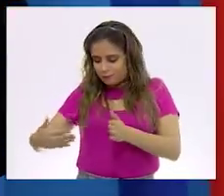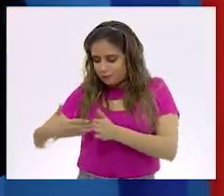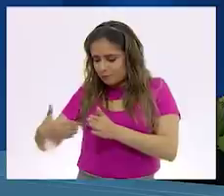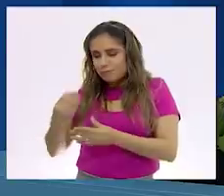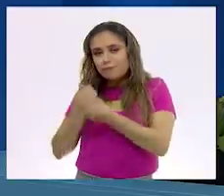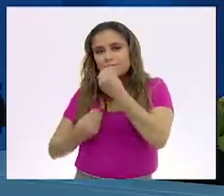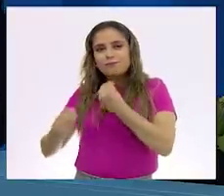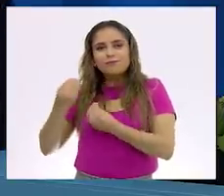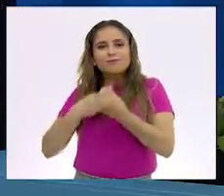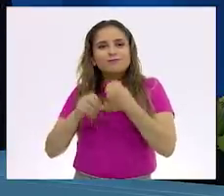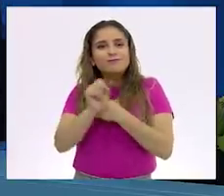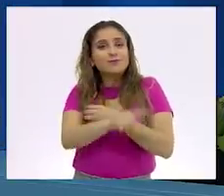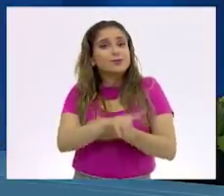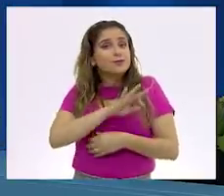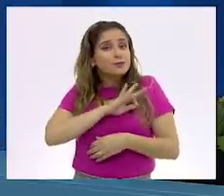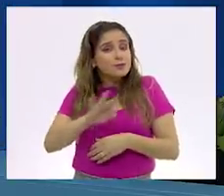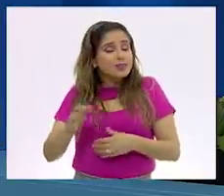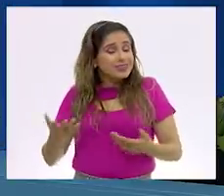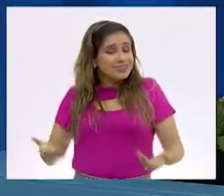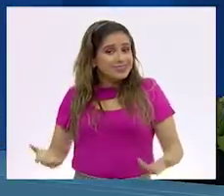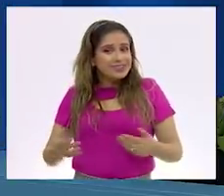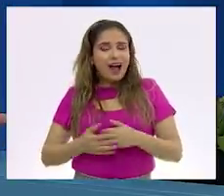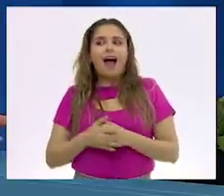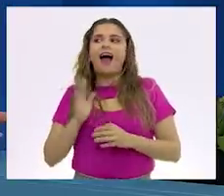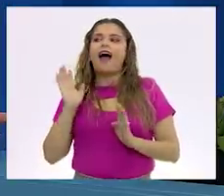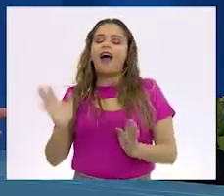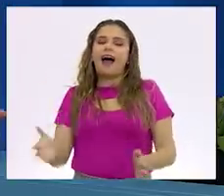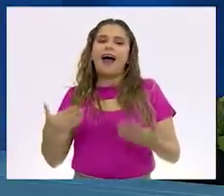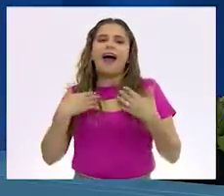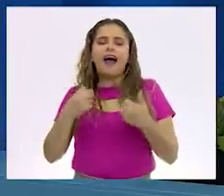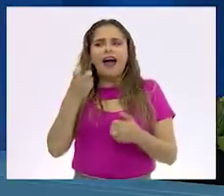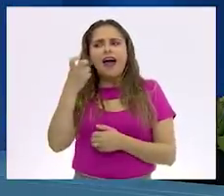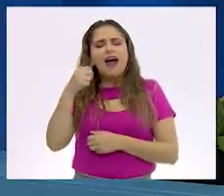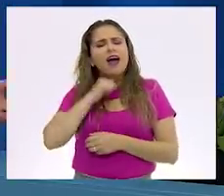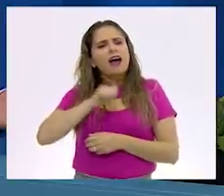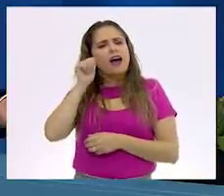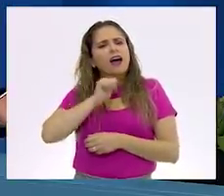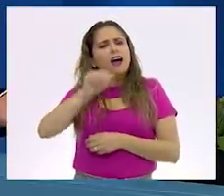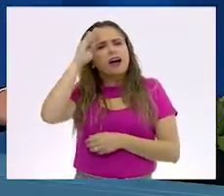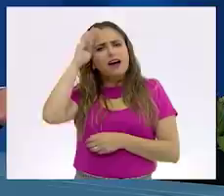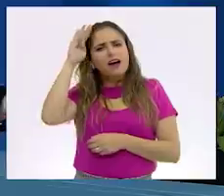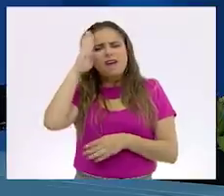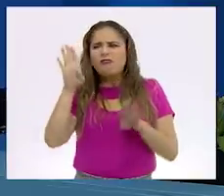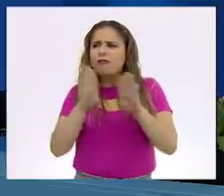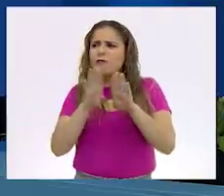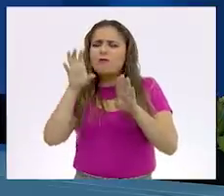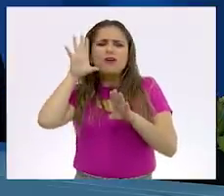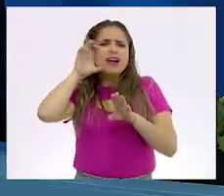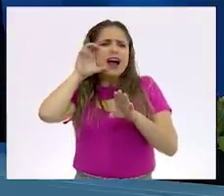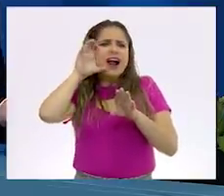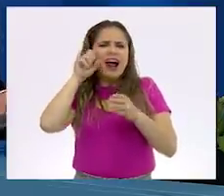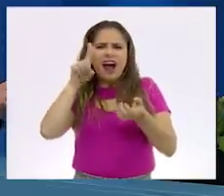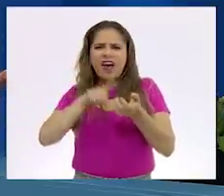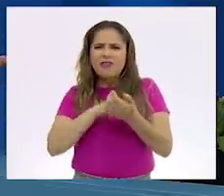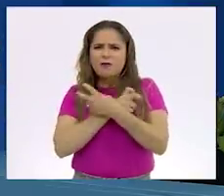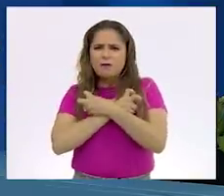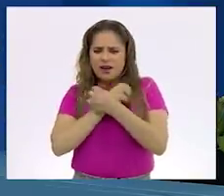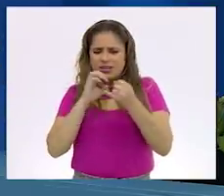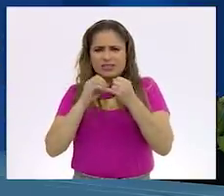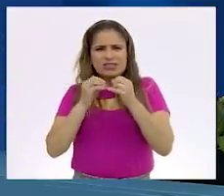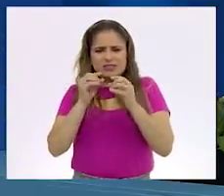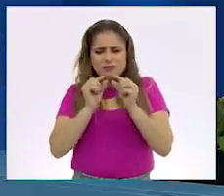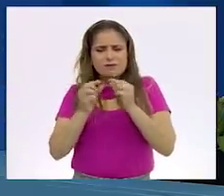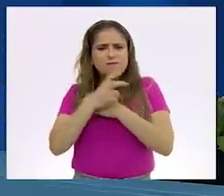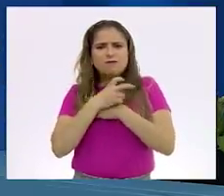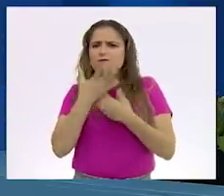cultural. Ah, ya veo. Siempre me he preguntado cómo es que se producían las naranjas sin semilla. Pues al no